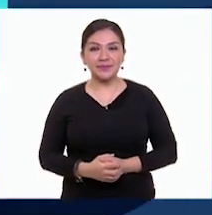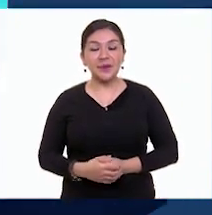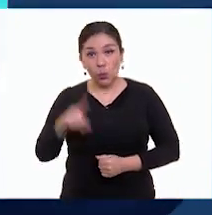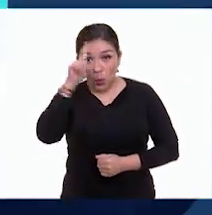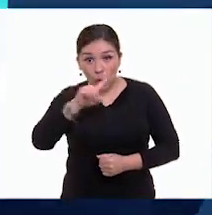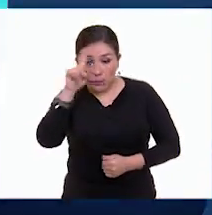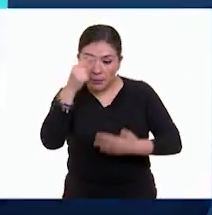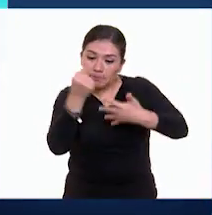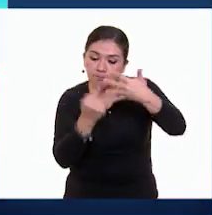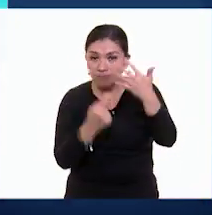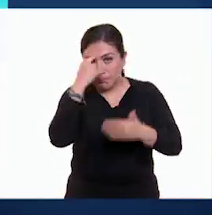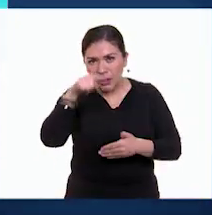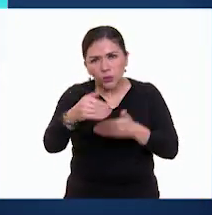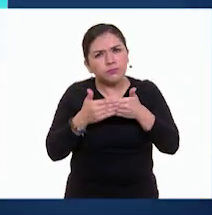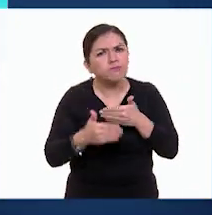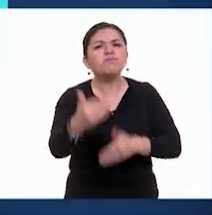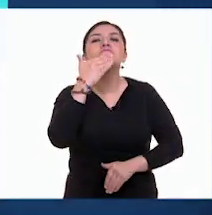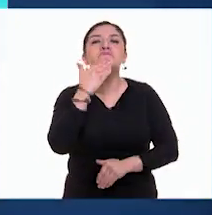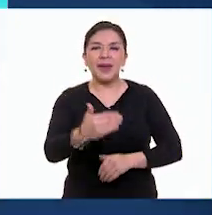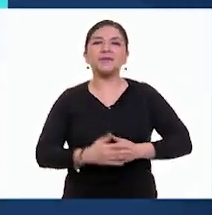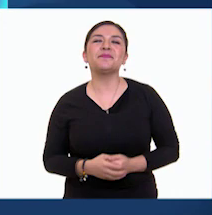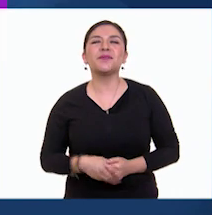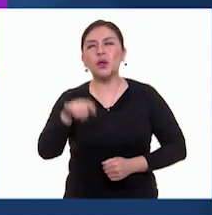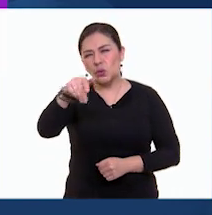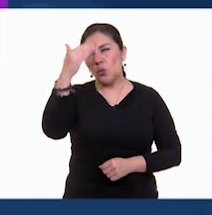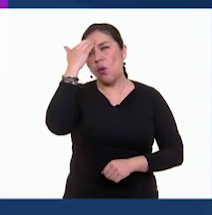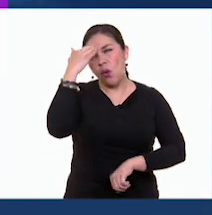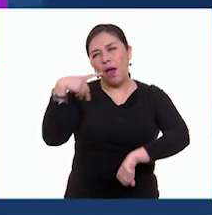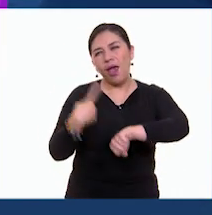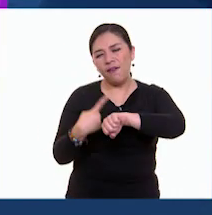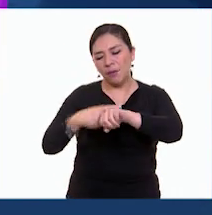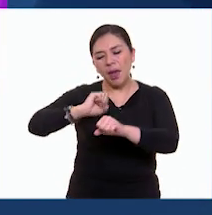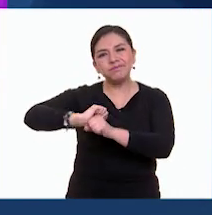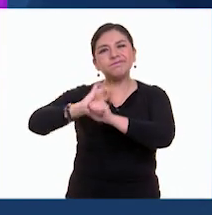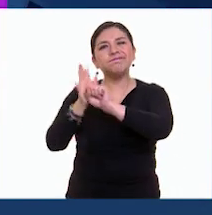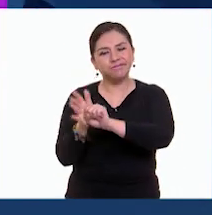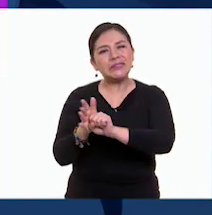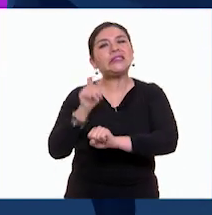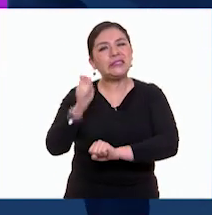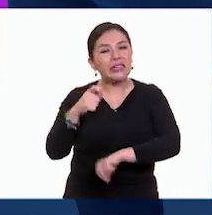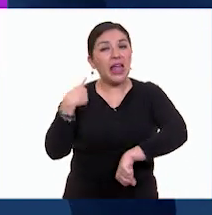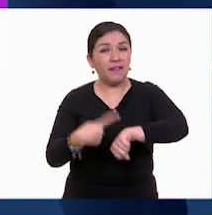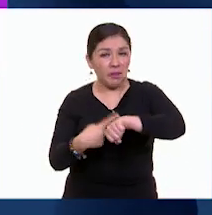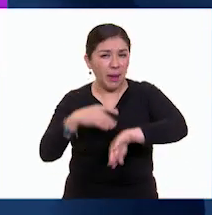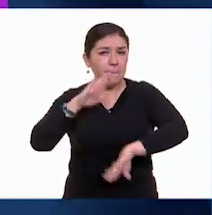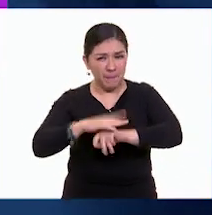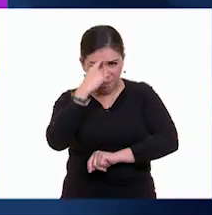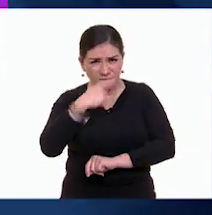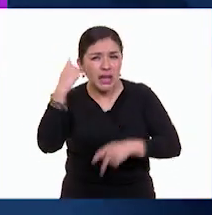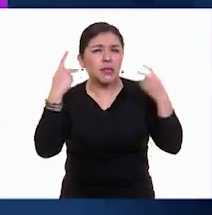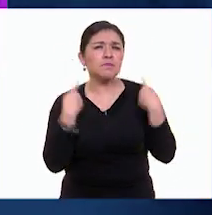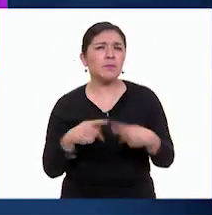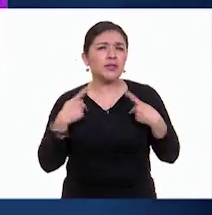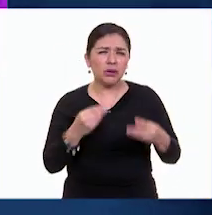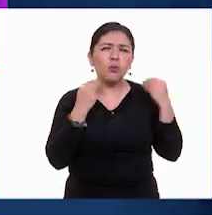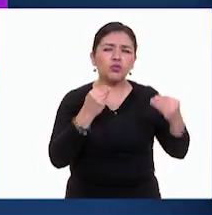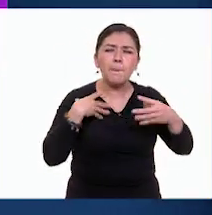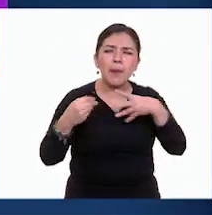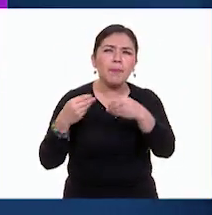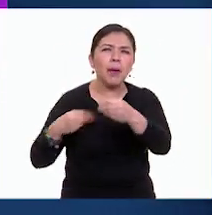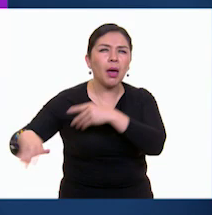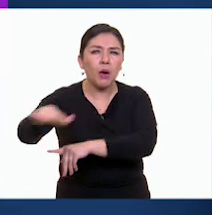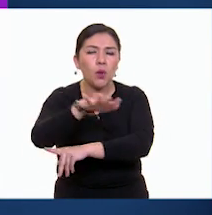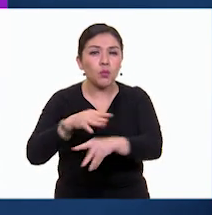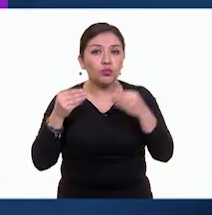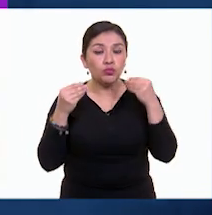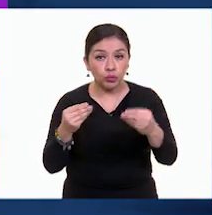Buenas prácticas para seguir adelante. Como todos sabemos, la COVID-19 es una enfermedad que se contagia muy fácilmente entre las